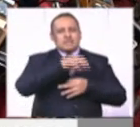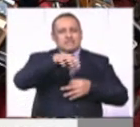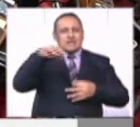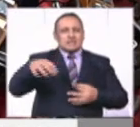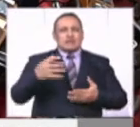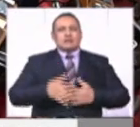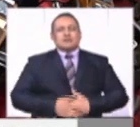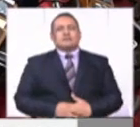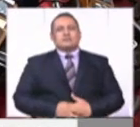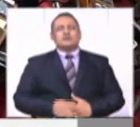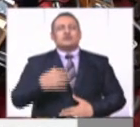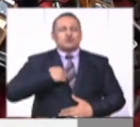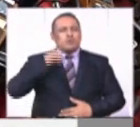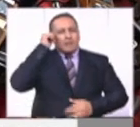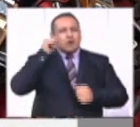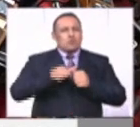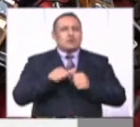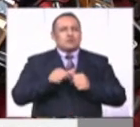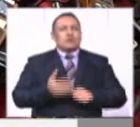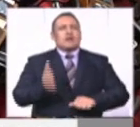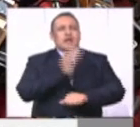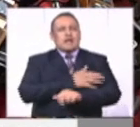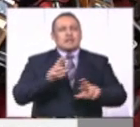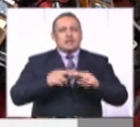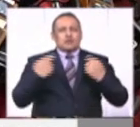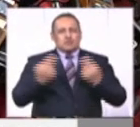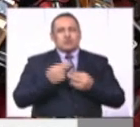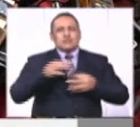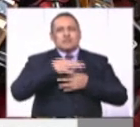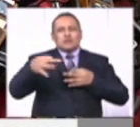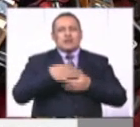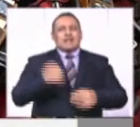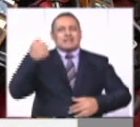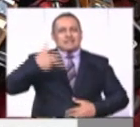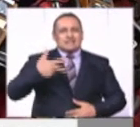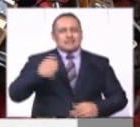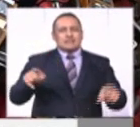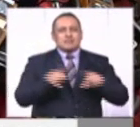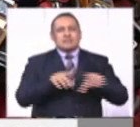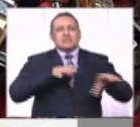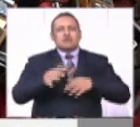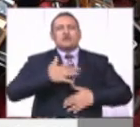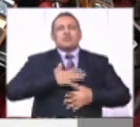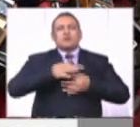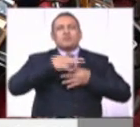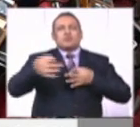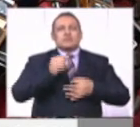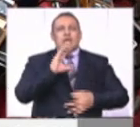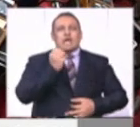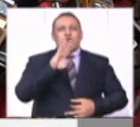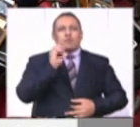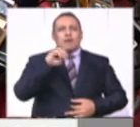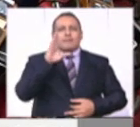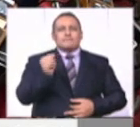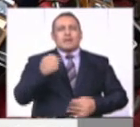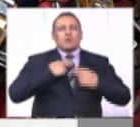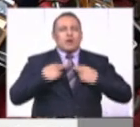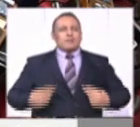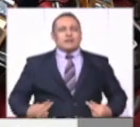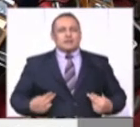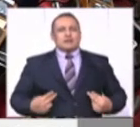descentralizadas yo me acuerdo la sesión descentralizada la tercera se ha hecho en mi provincia de acobamba en